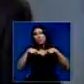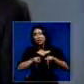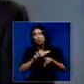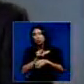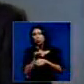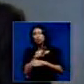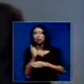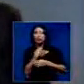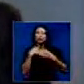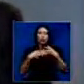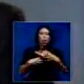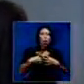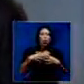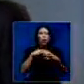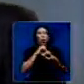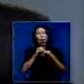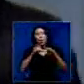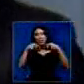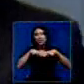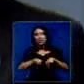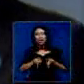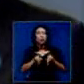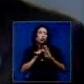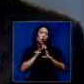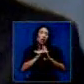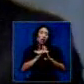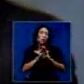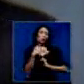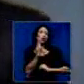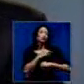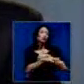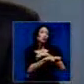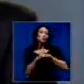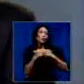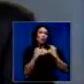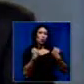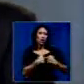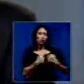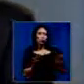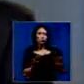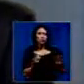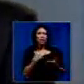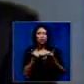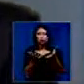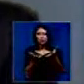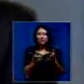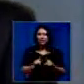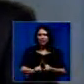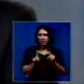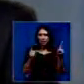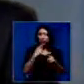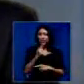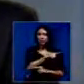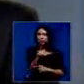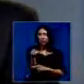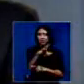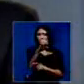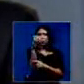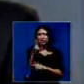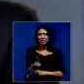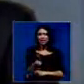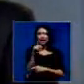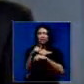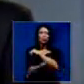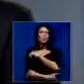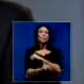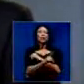órganos, o si permitimos, por ejemplo, que nos roben el corazón. Yo quisiera, sin embargo, decirles que Costa Rica es